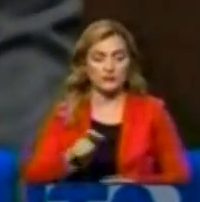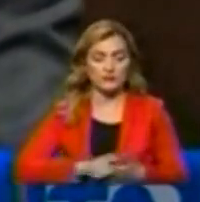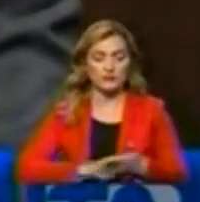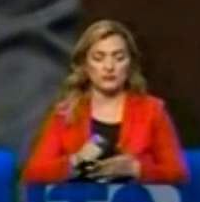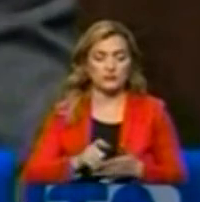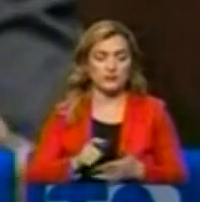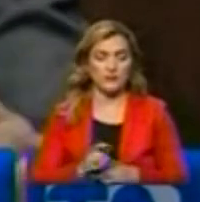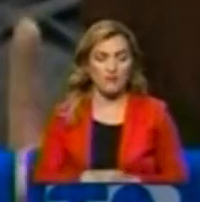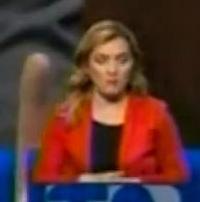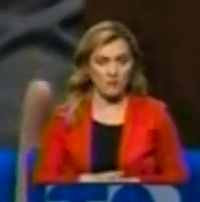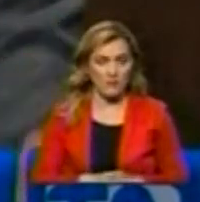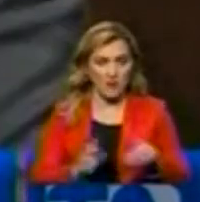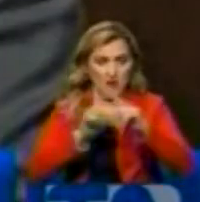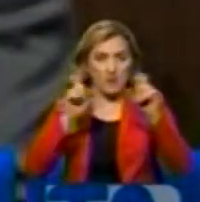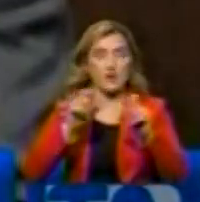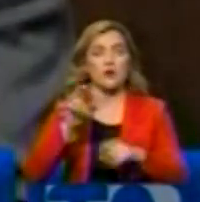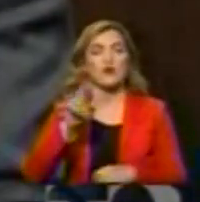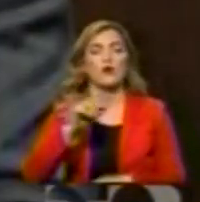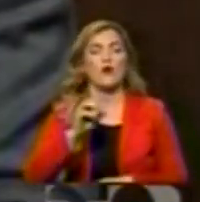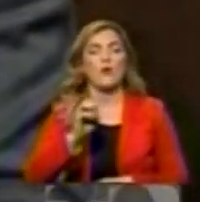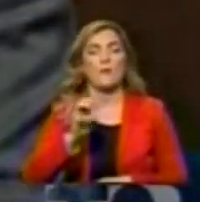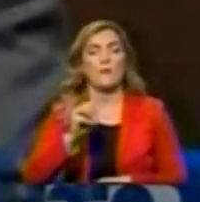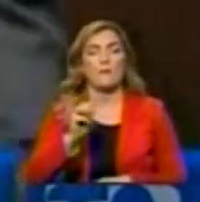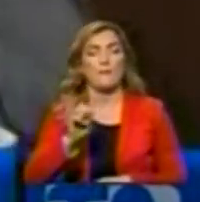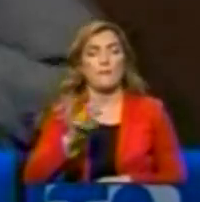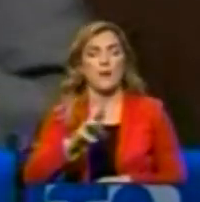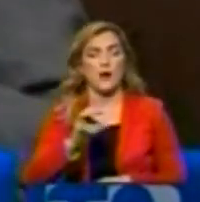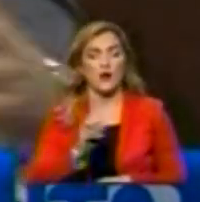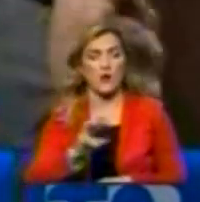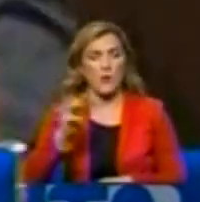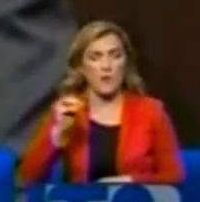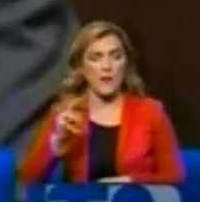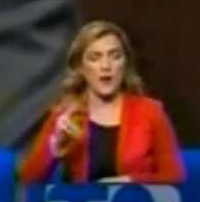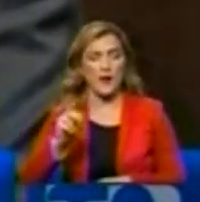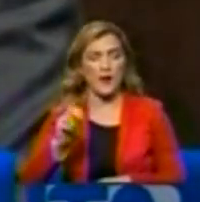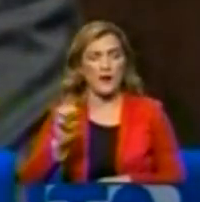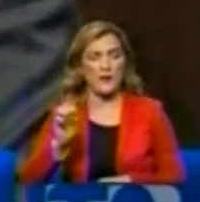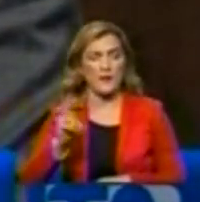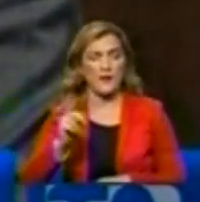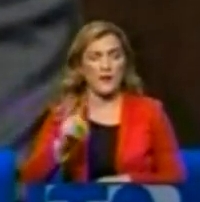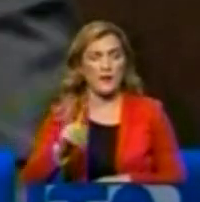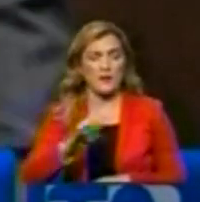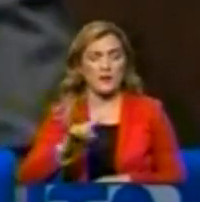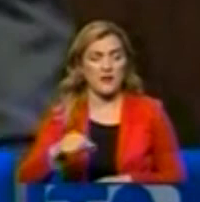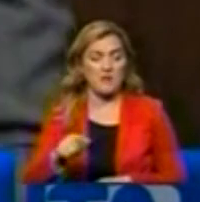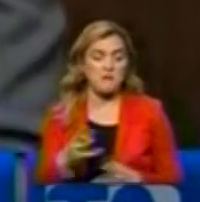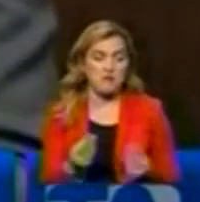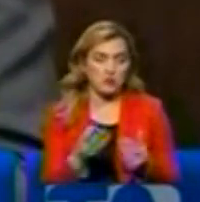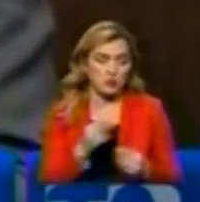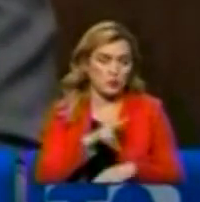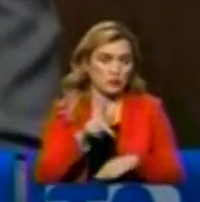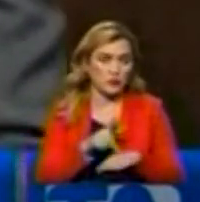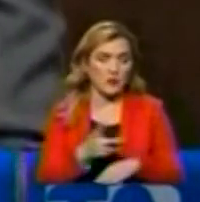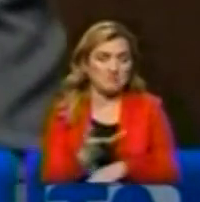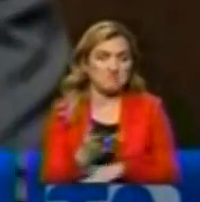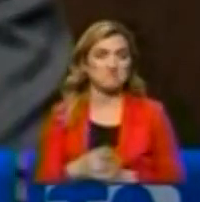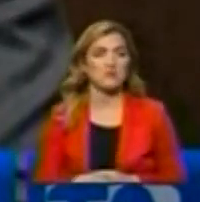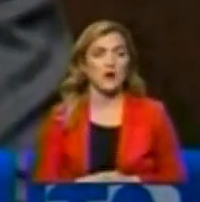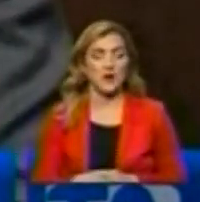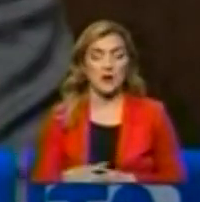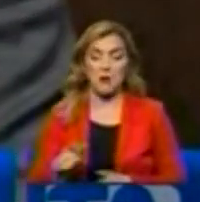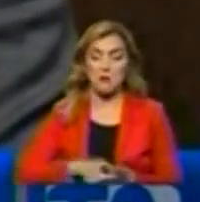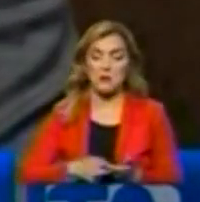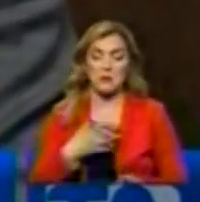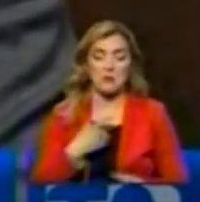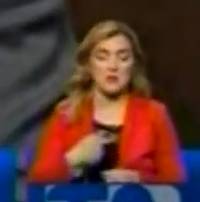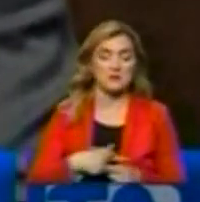persona jurídica del estudio Romero Menéndez, donde además de Alexis Mera hay otros profesionales de renombre, y ese estudio me contrató para hacer una gestión concreta.